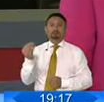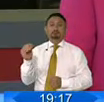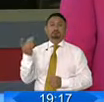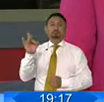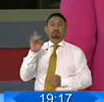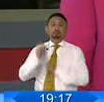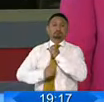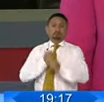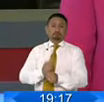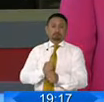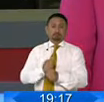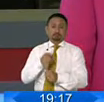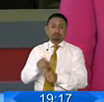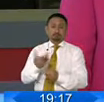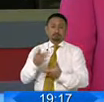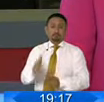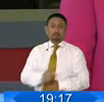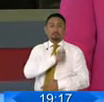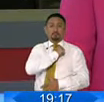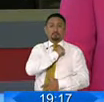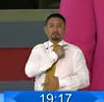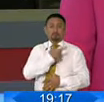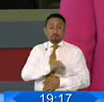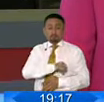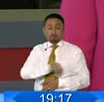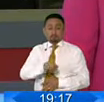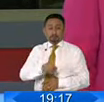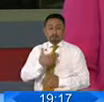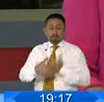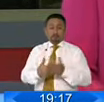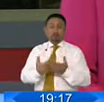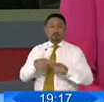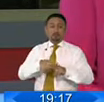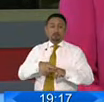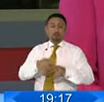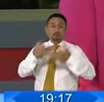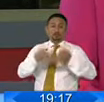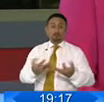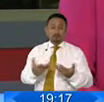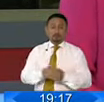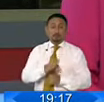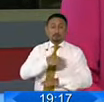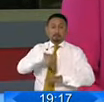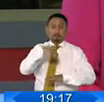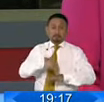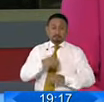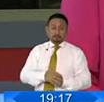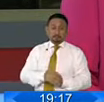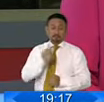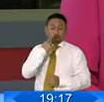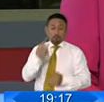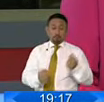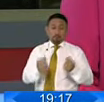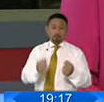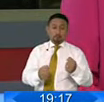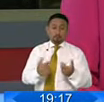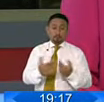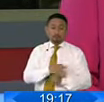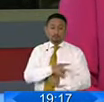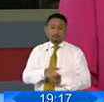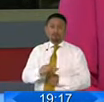18 años de edad habría sido secuestrada y abusada luego de tomar un taxi informal en la ciudad de Manta. El conductor del vehículo recogió a